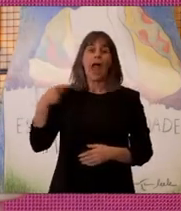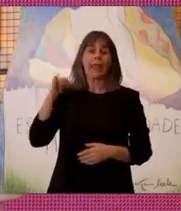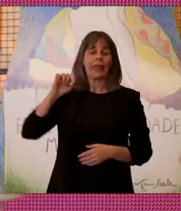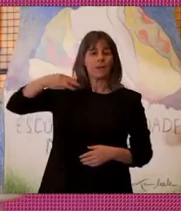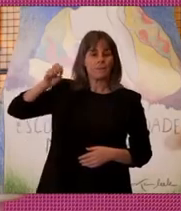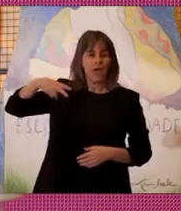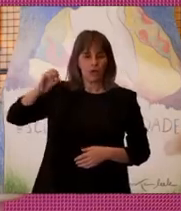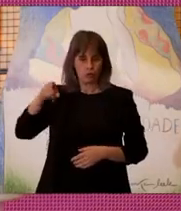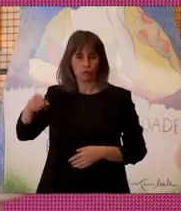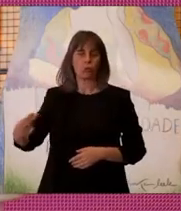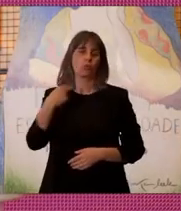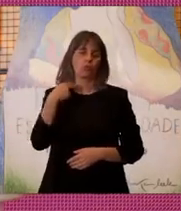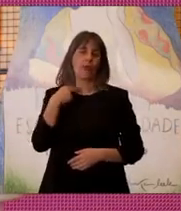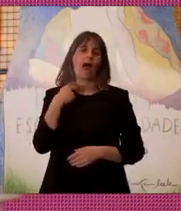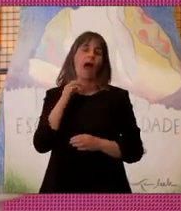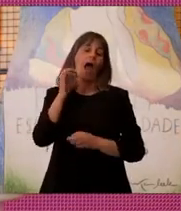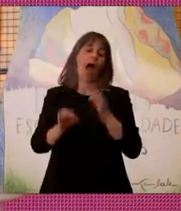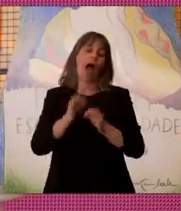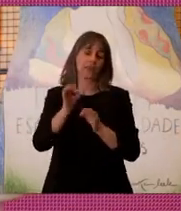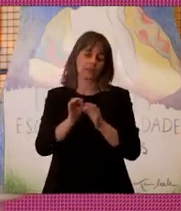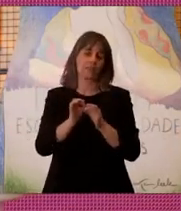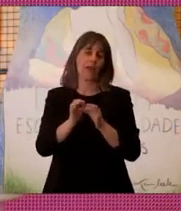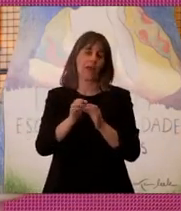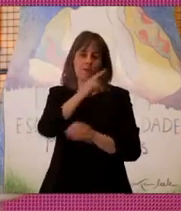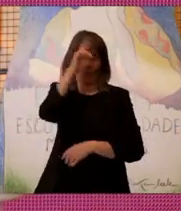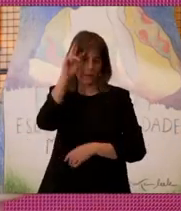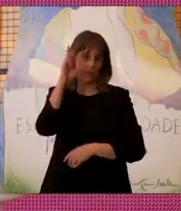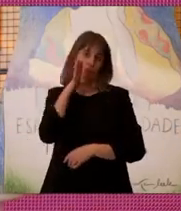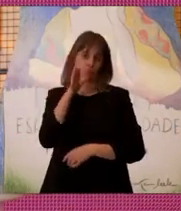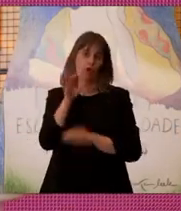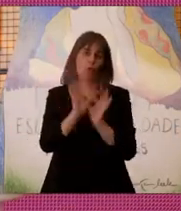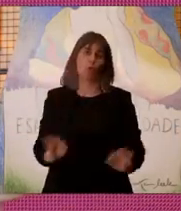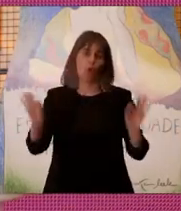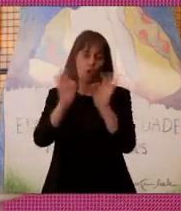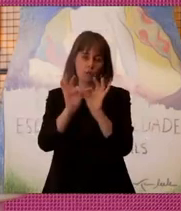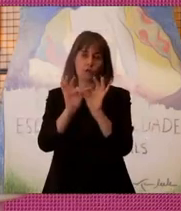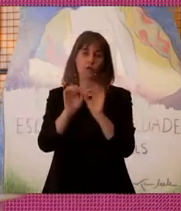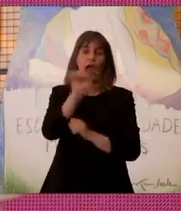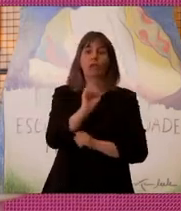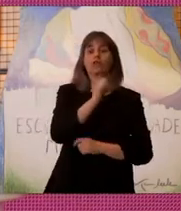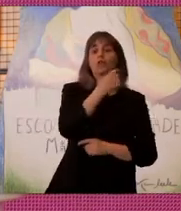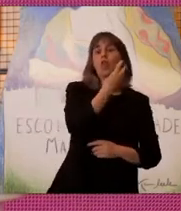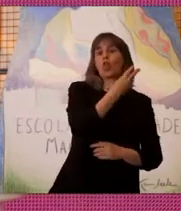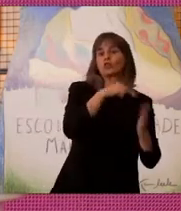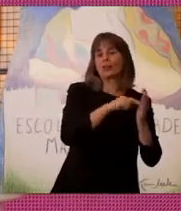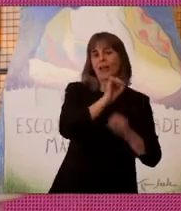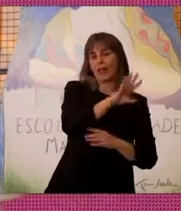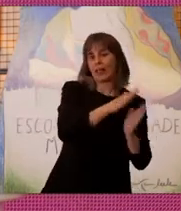diputada en Asamblea de Madrid por unidas podemos durante la legislaturas 2015-2012 entre